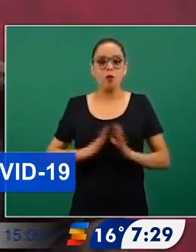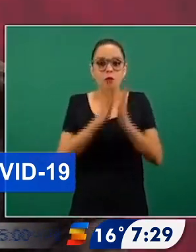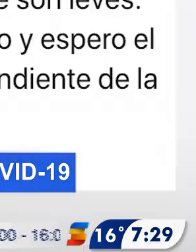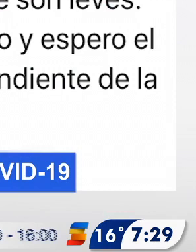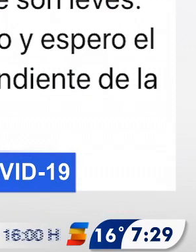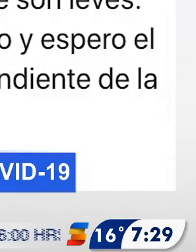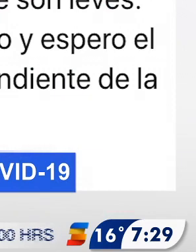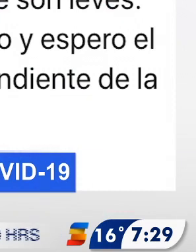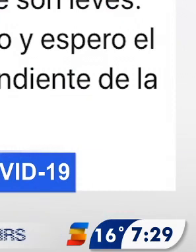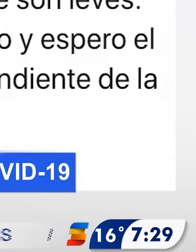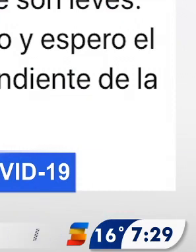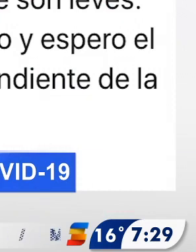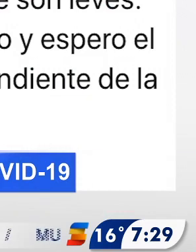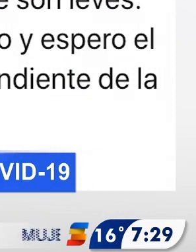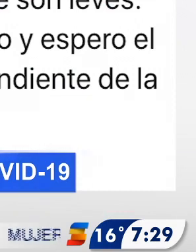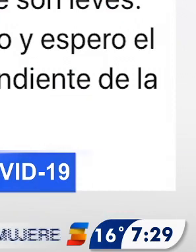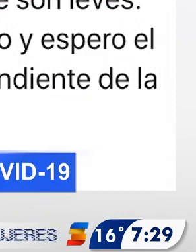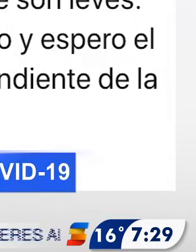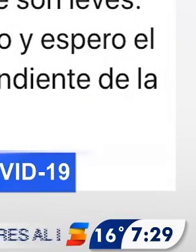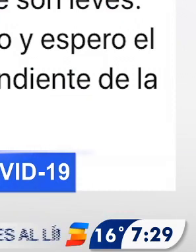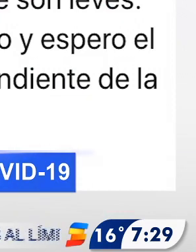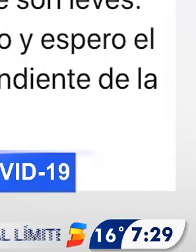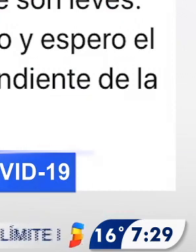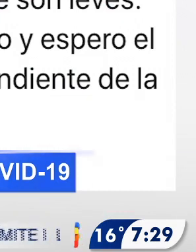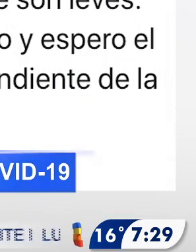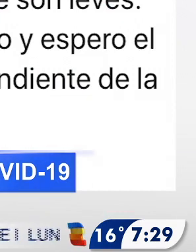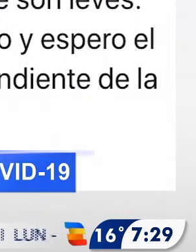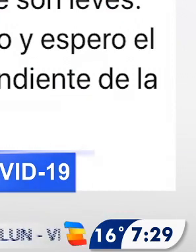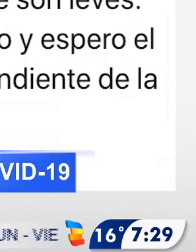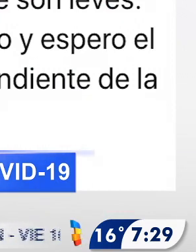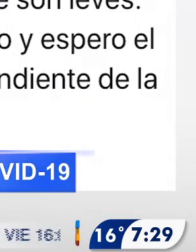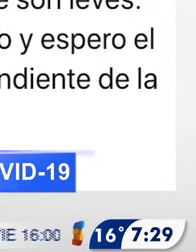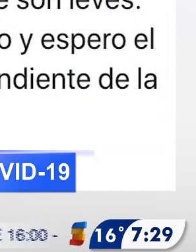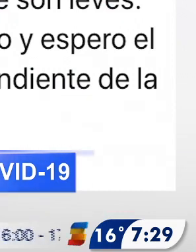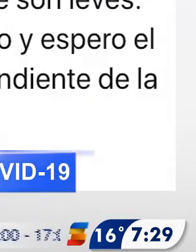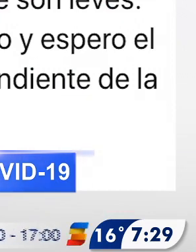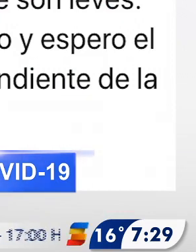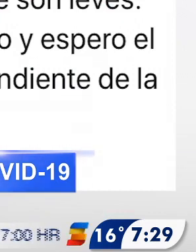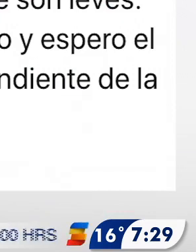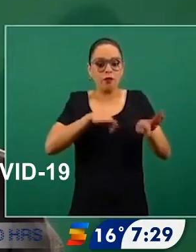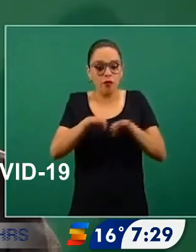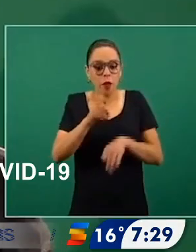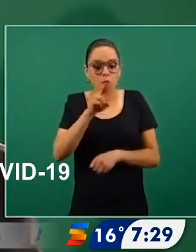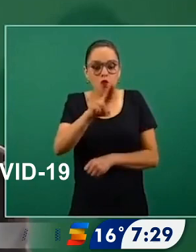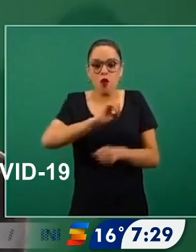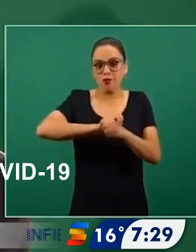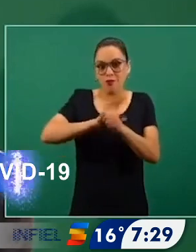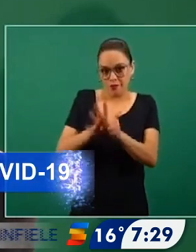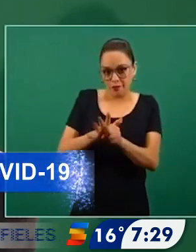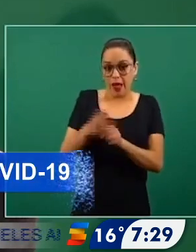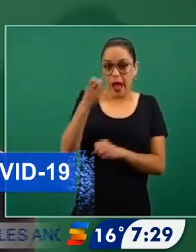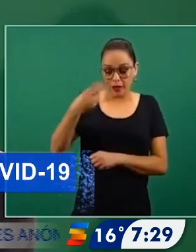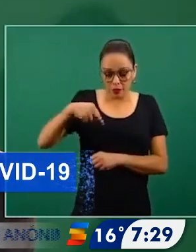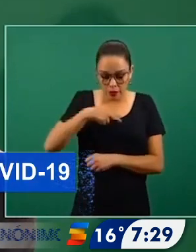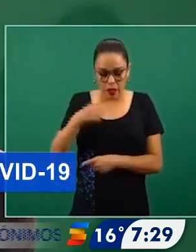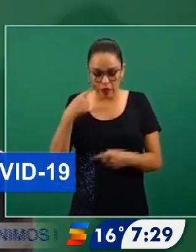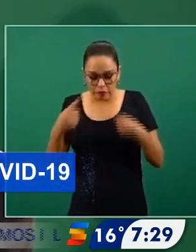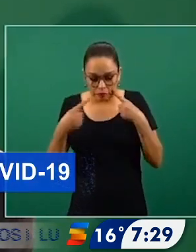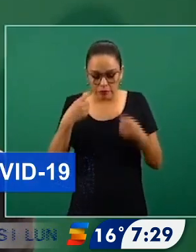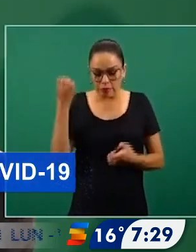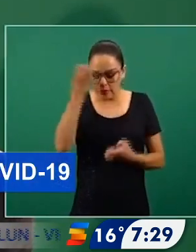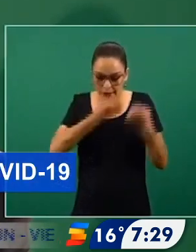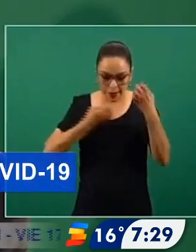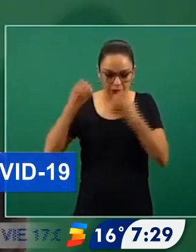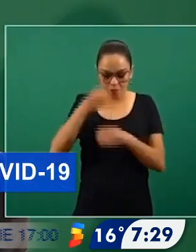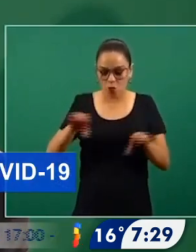embargo, en las últimas semanas, pues el subsecretario ha cambiado drásticamente su discurso y se ha vuelto promotor de la